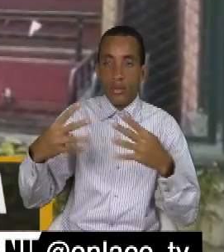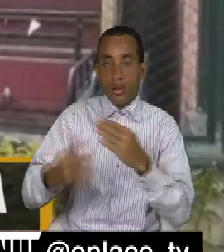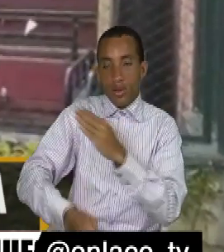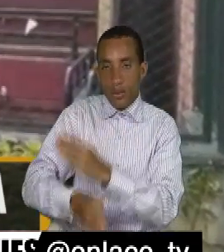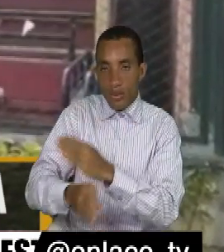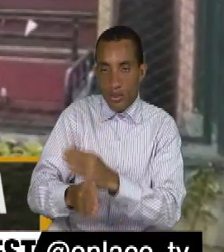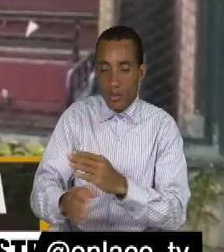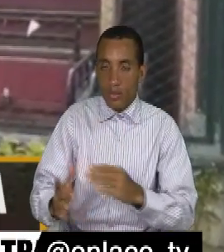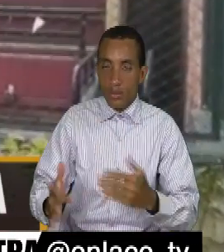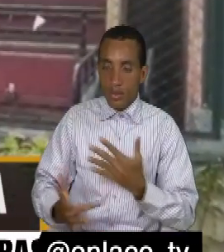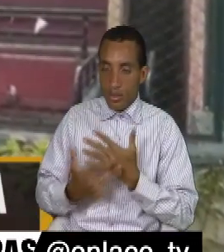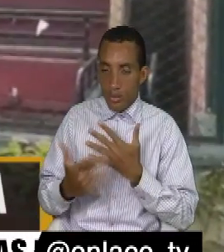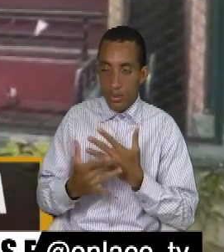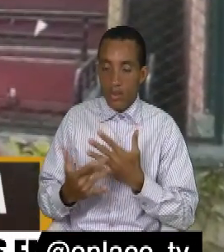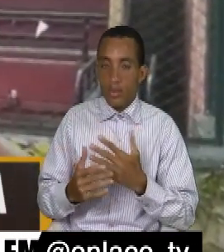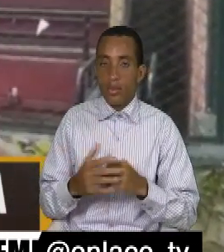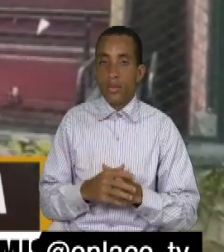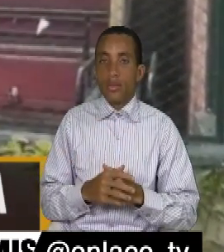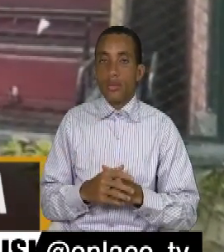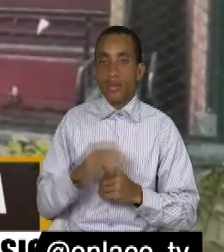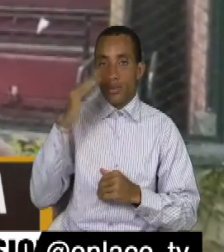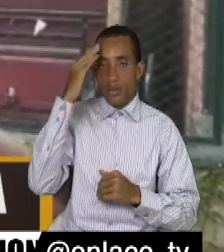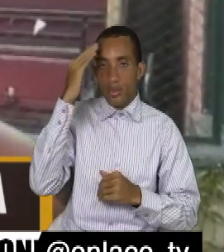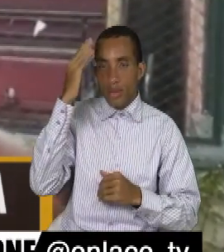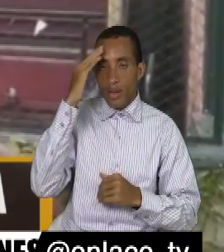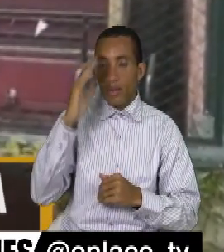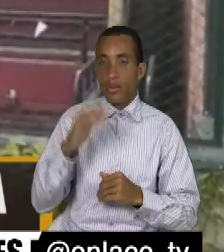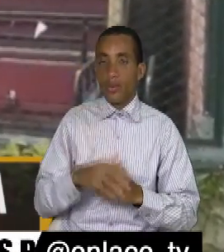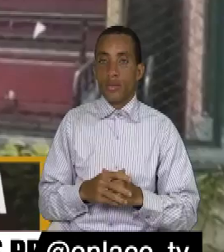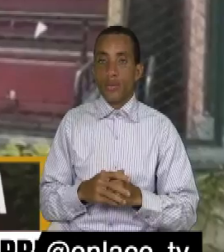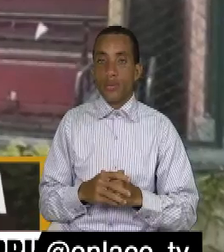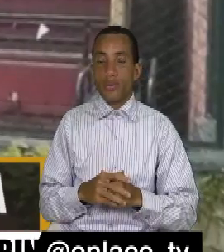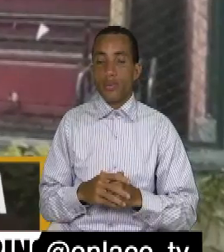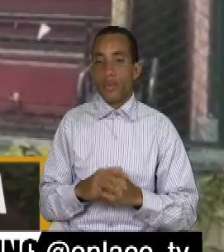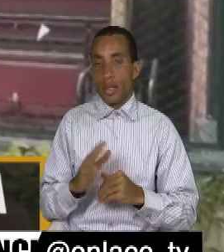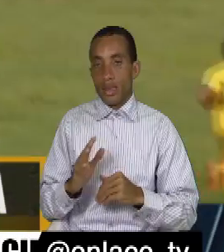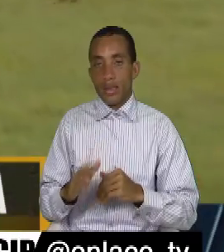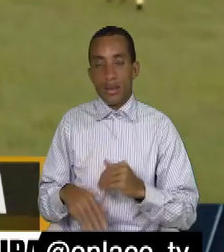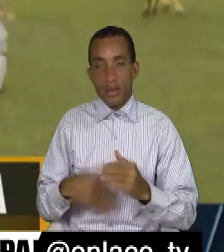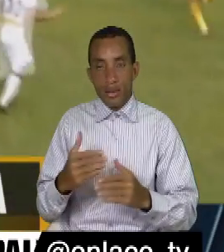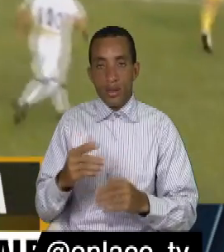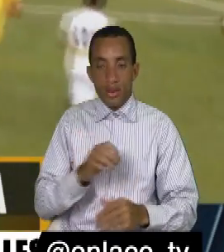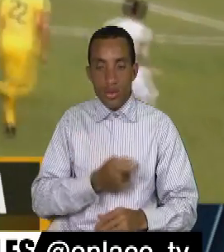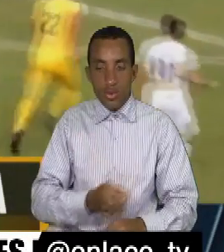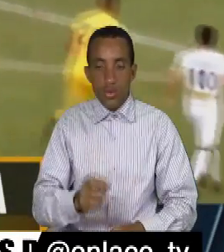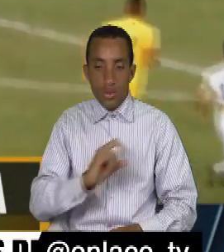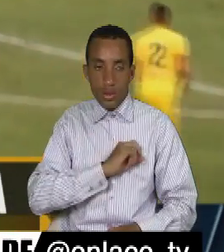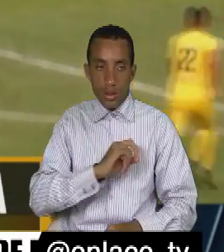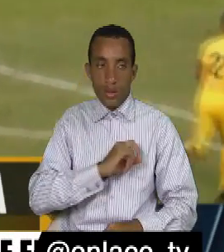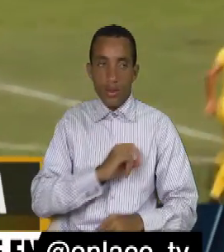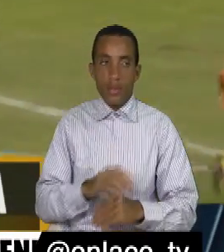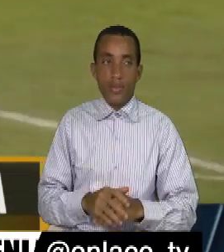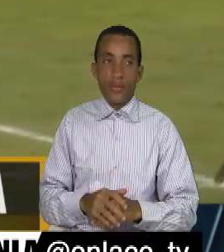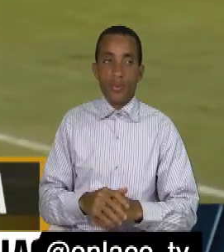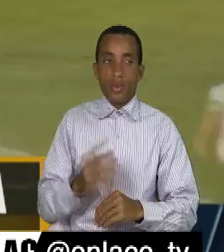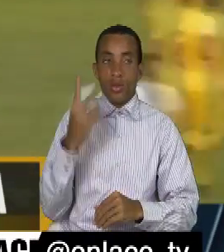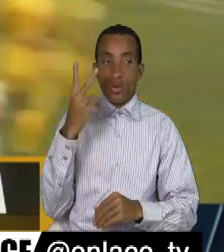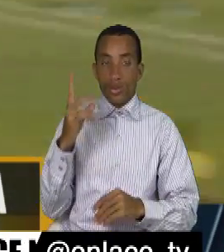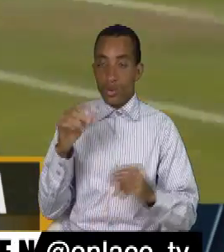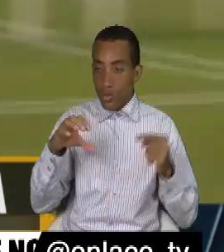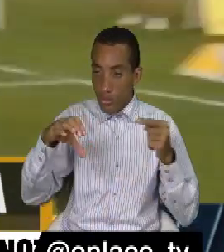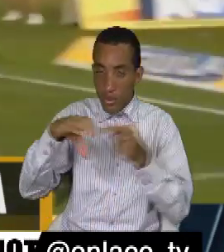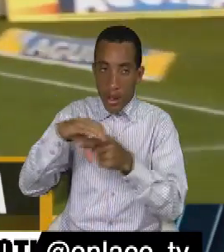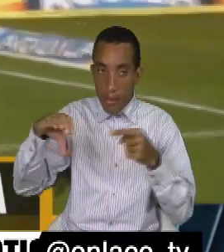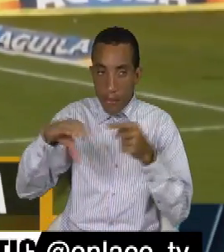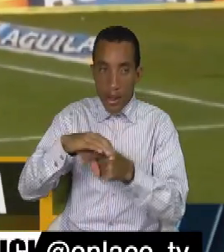va a motivar, pero bueno, sabemos que esto es solo un paso, y ahora seguimos otro el día sábado. Con estas 2 anotaciones, los aurinegros marcaron